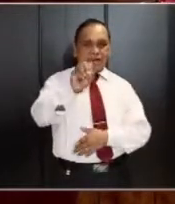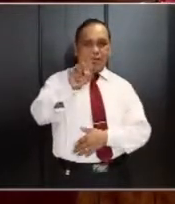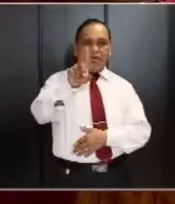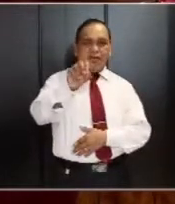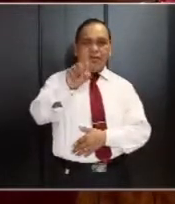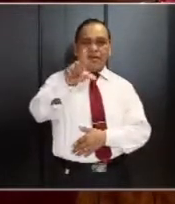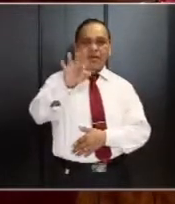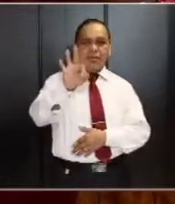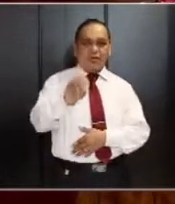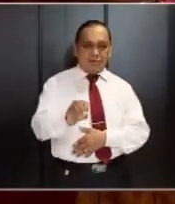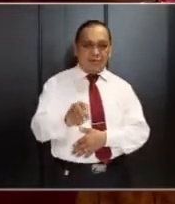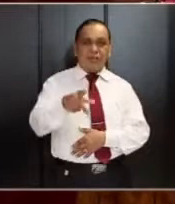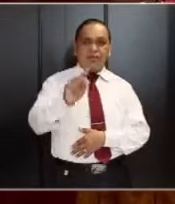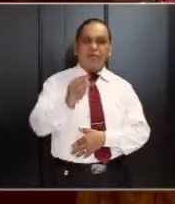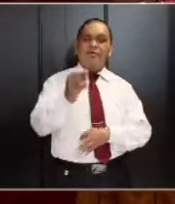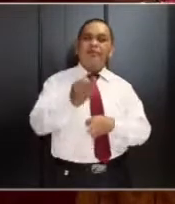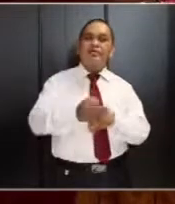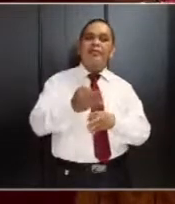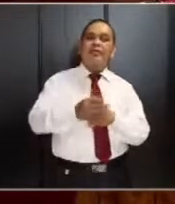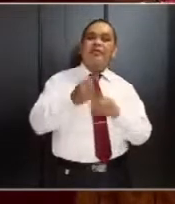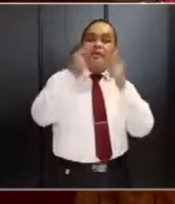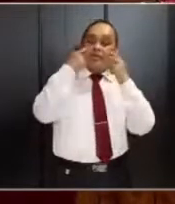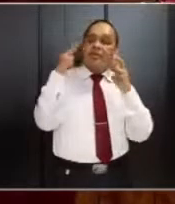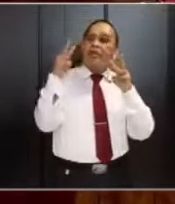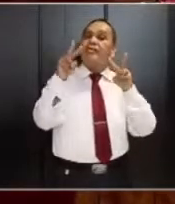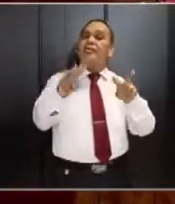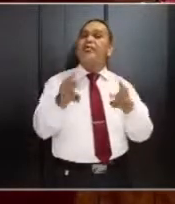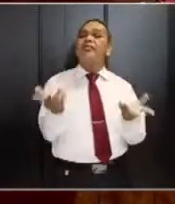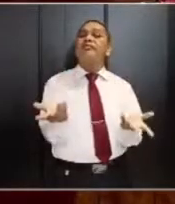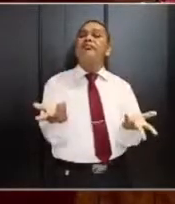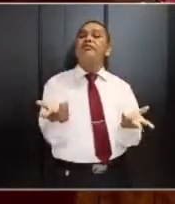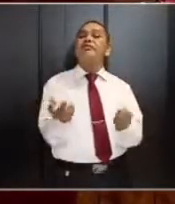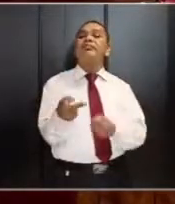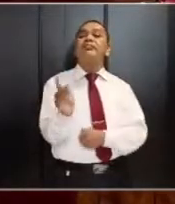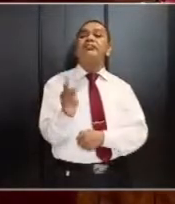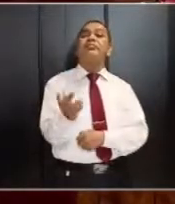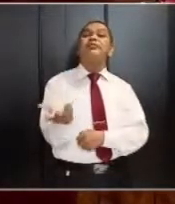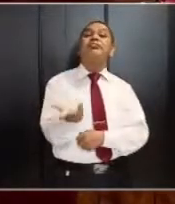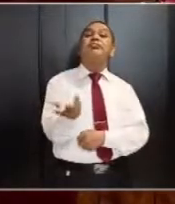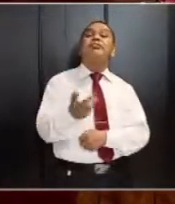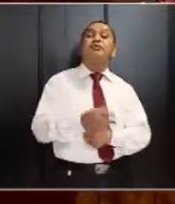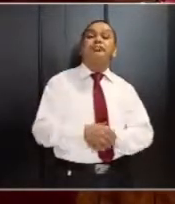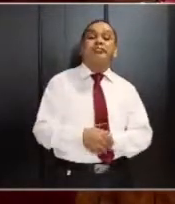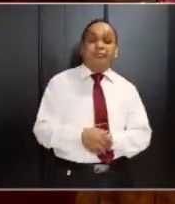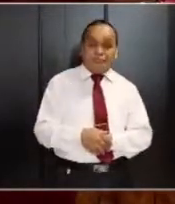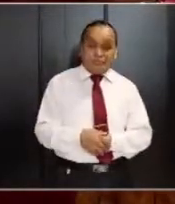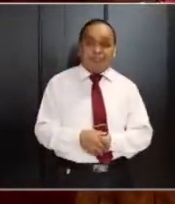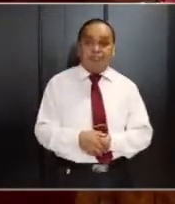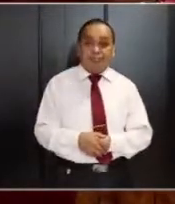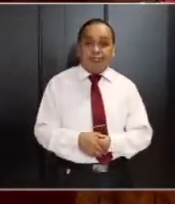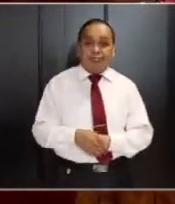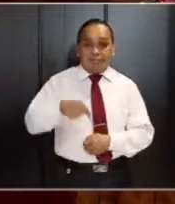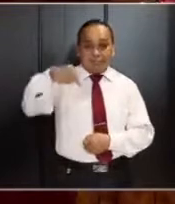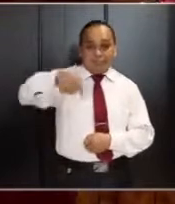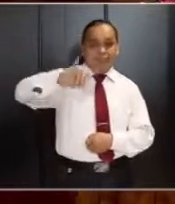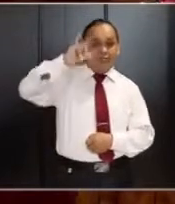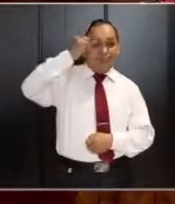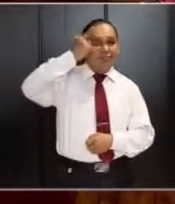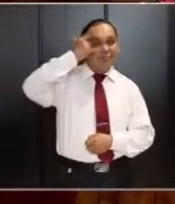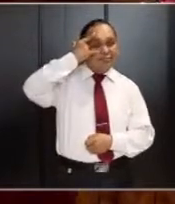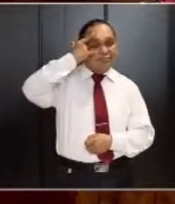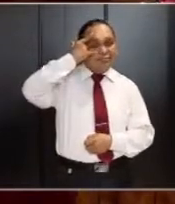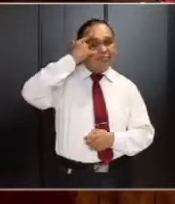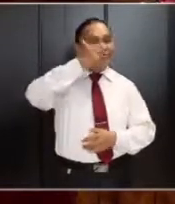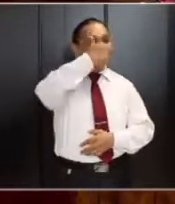nosotros también, no podrían decir, hubiesen podido escoger a cualquiera y a lo mejor se les cree tantito. Son gentes que aquí en Campeche, que todos